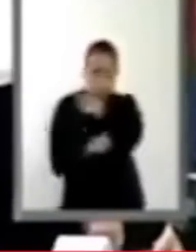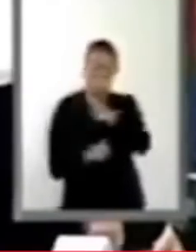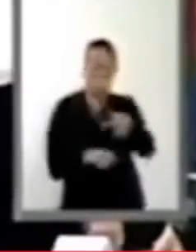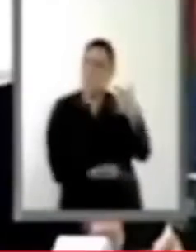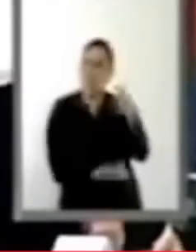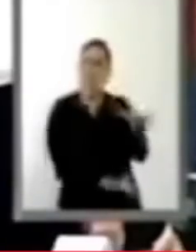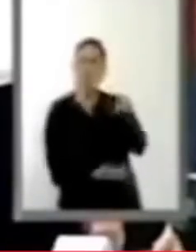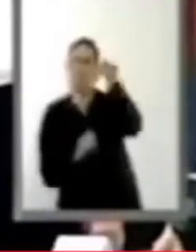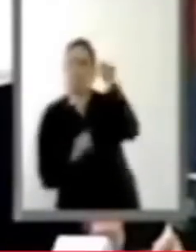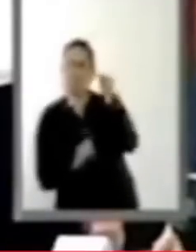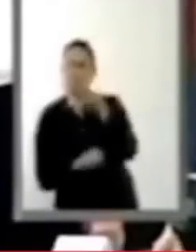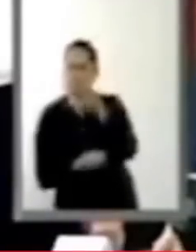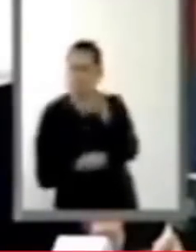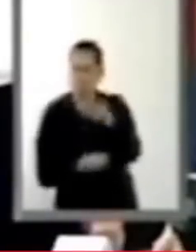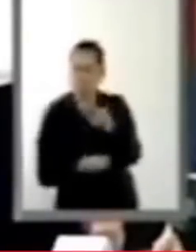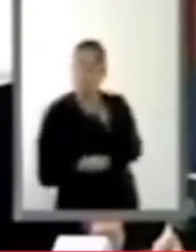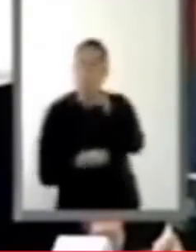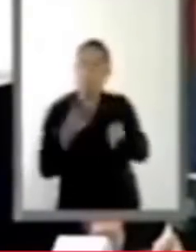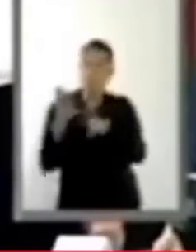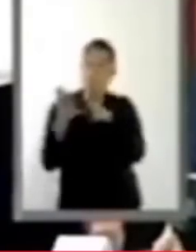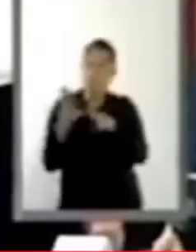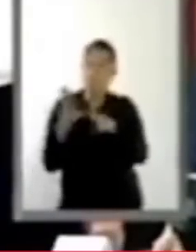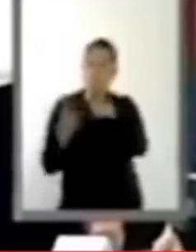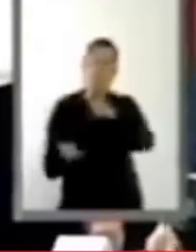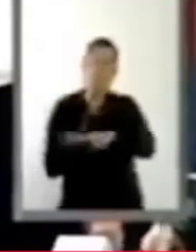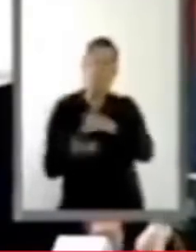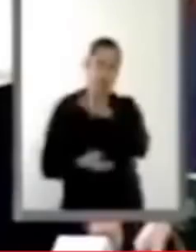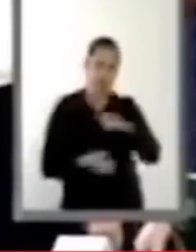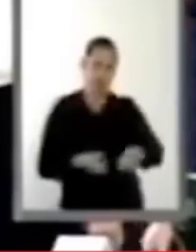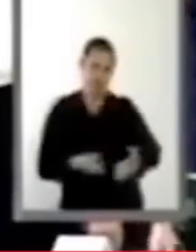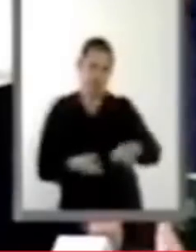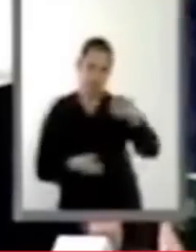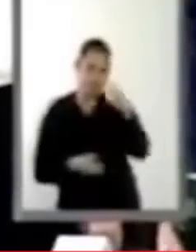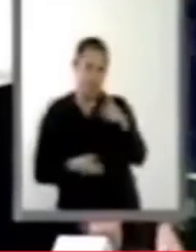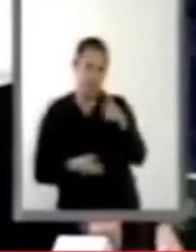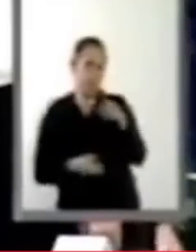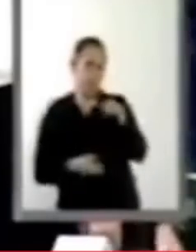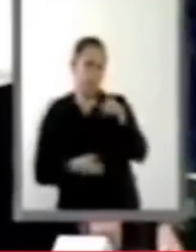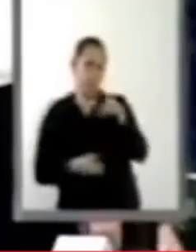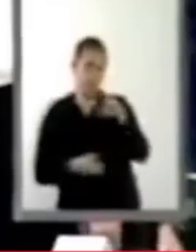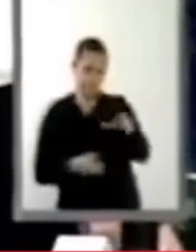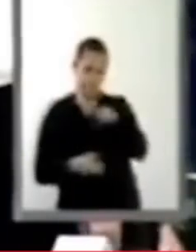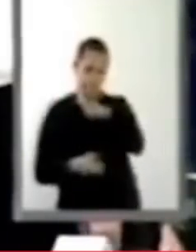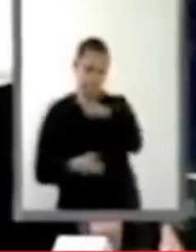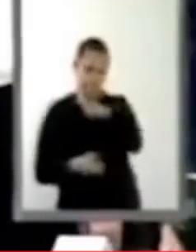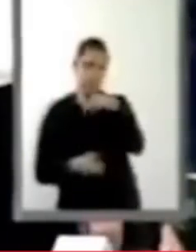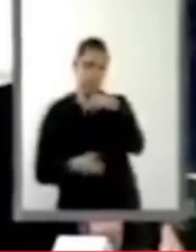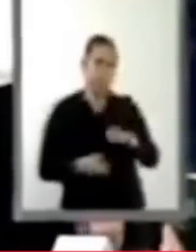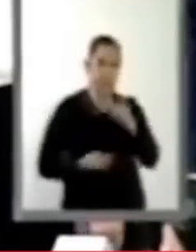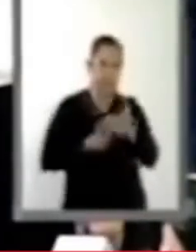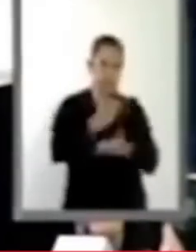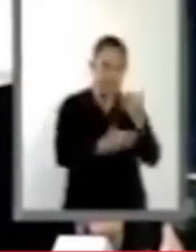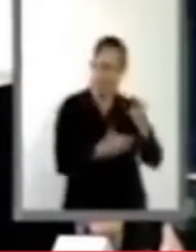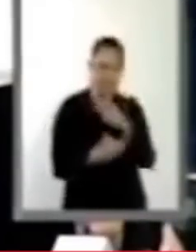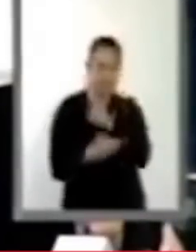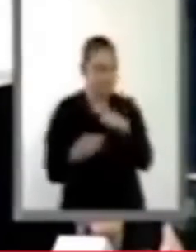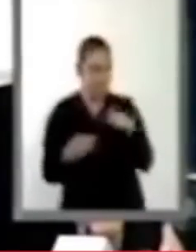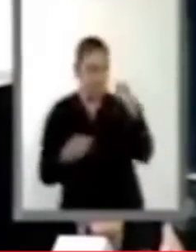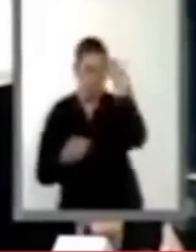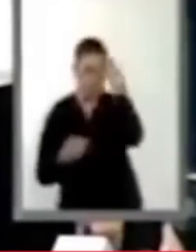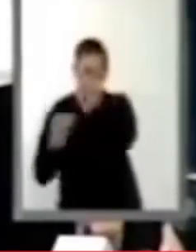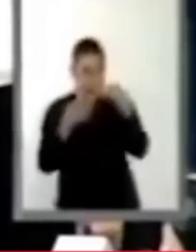del candidato a diputado local plurinominal, Humberto Moreira. Que se le pida a la Unidad de